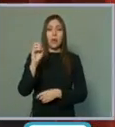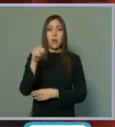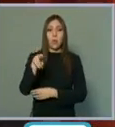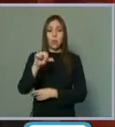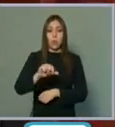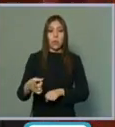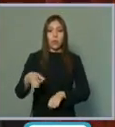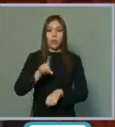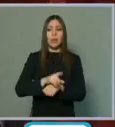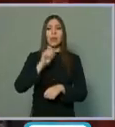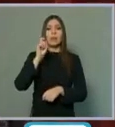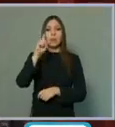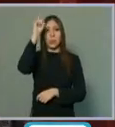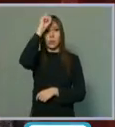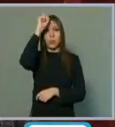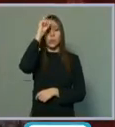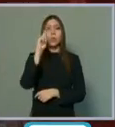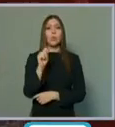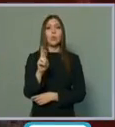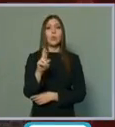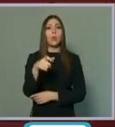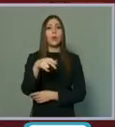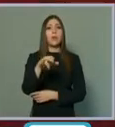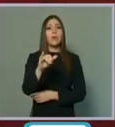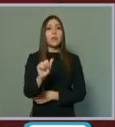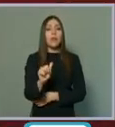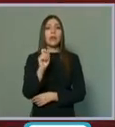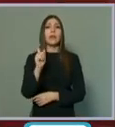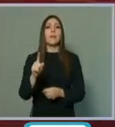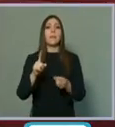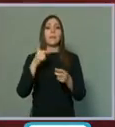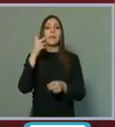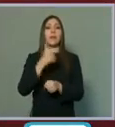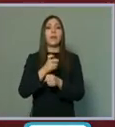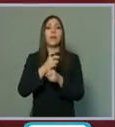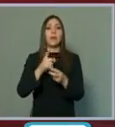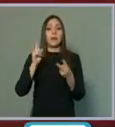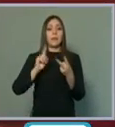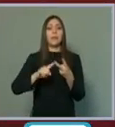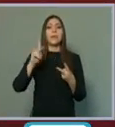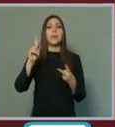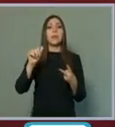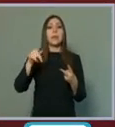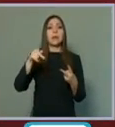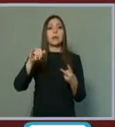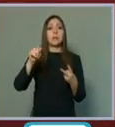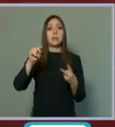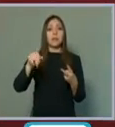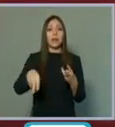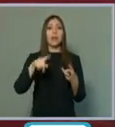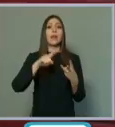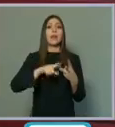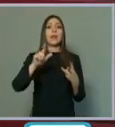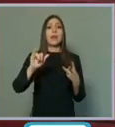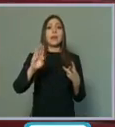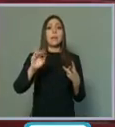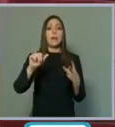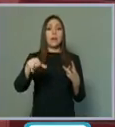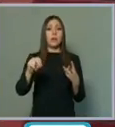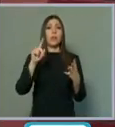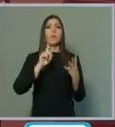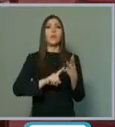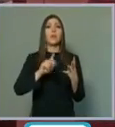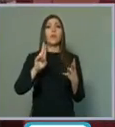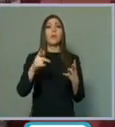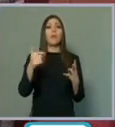Turquía. Porque es Turquía, es Pakistán, es el segundo, también tenemos a Líbano y tenemos a Uganda, porque si te